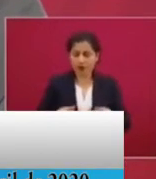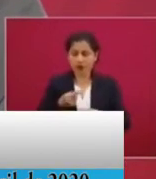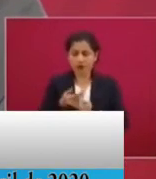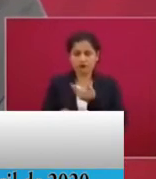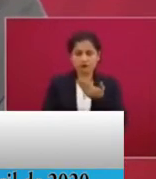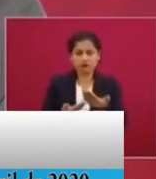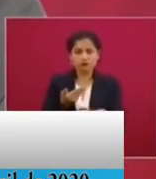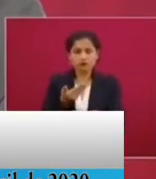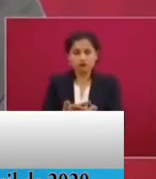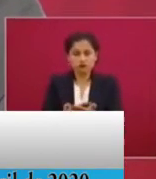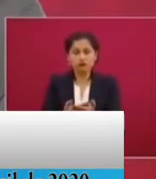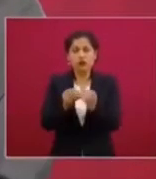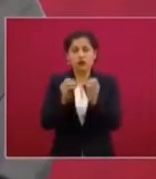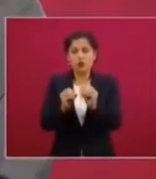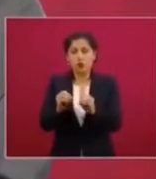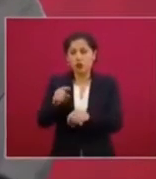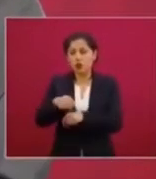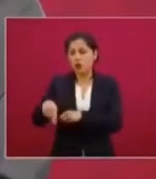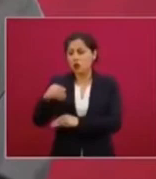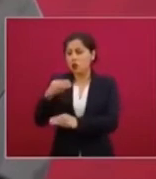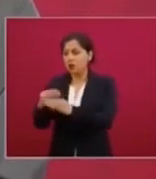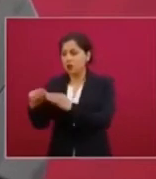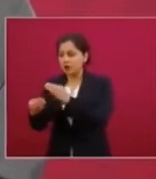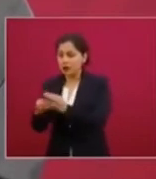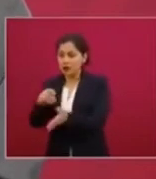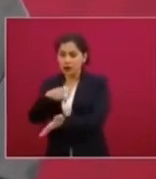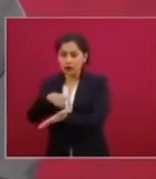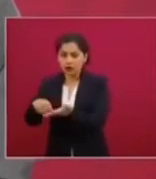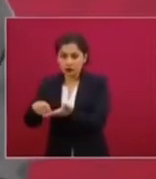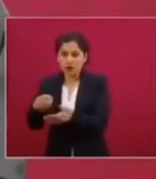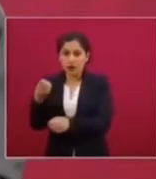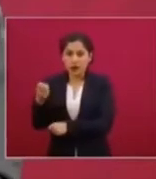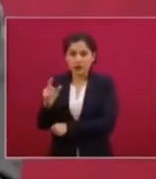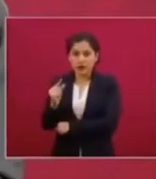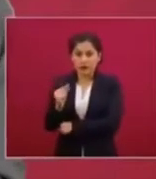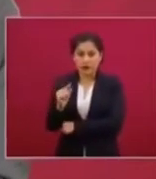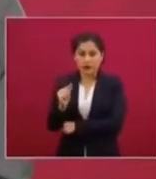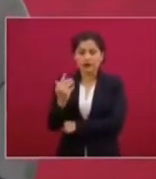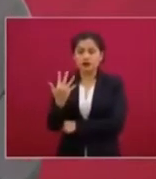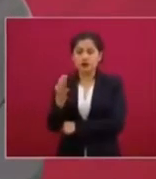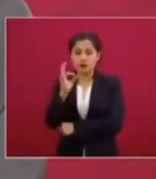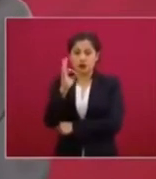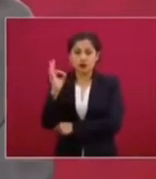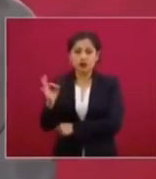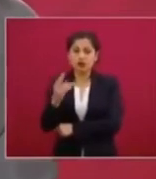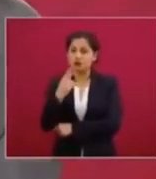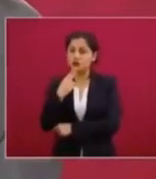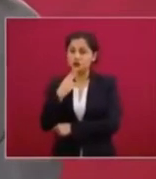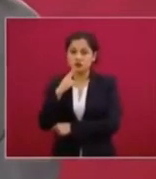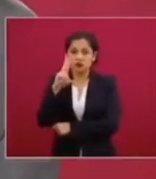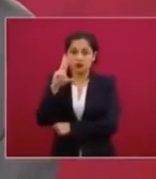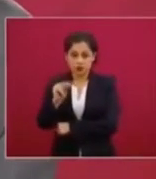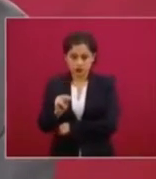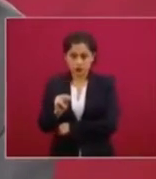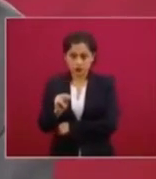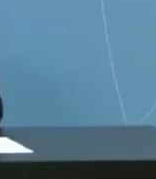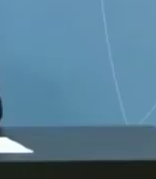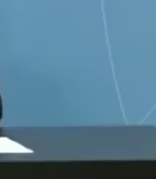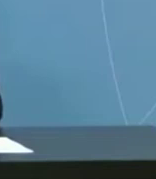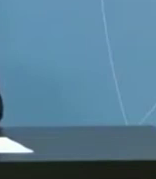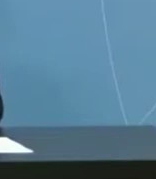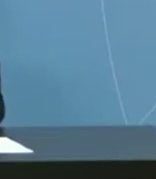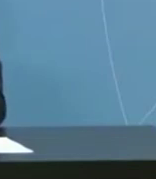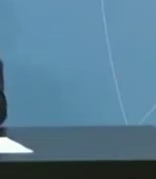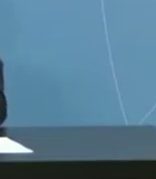suministros. Esto también incluye a lo supuestamente comprometido.